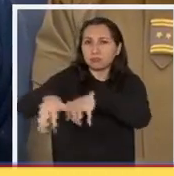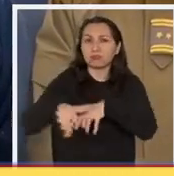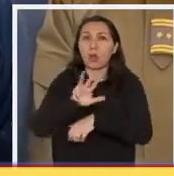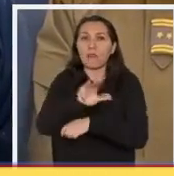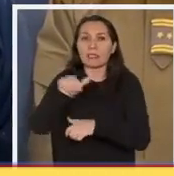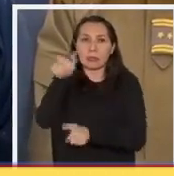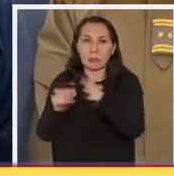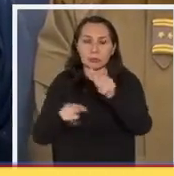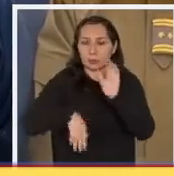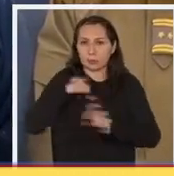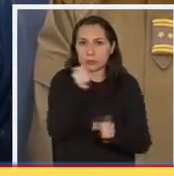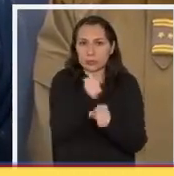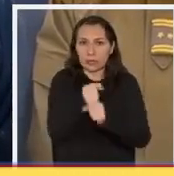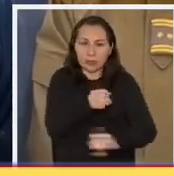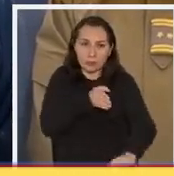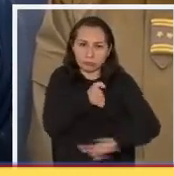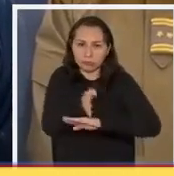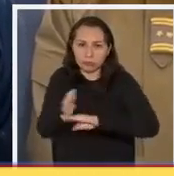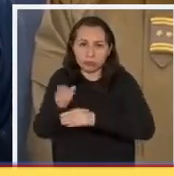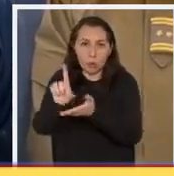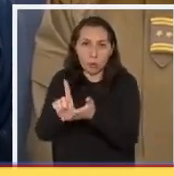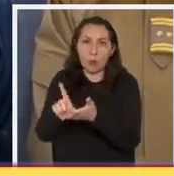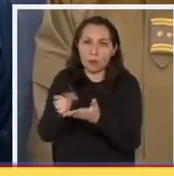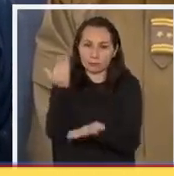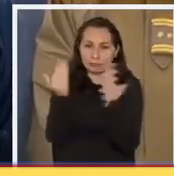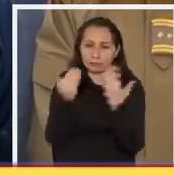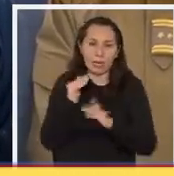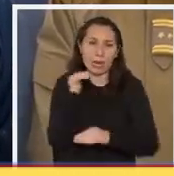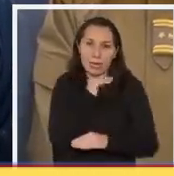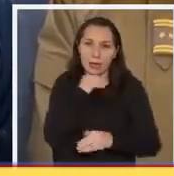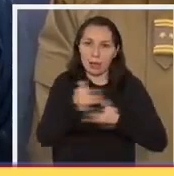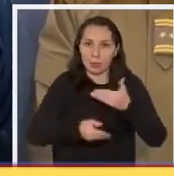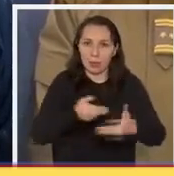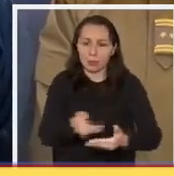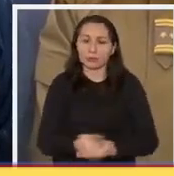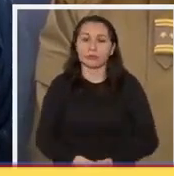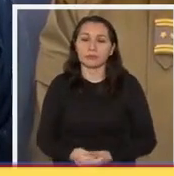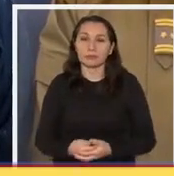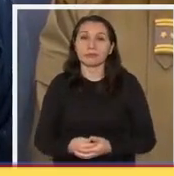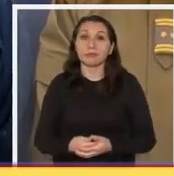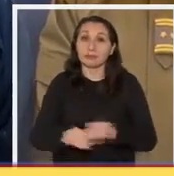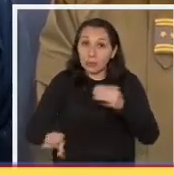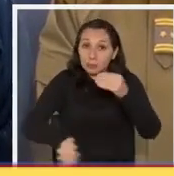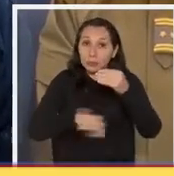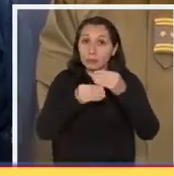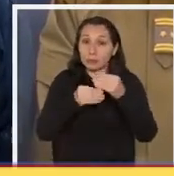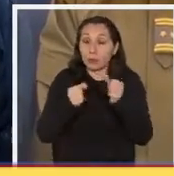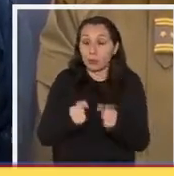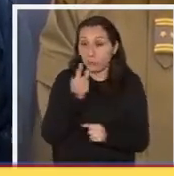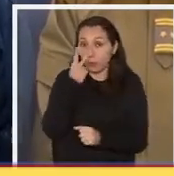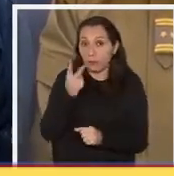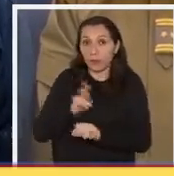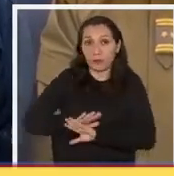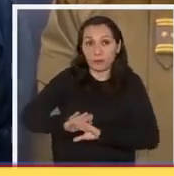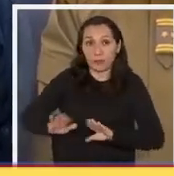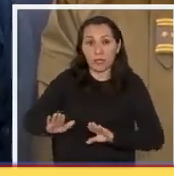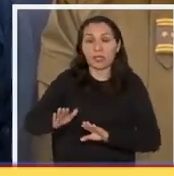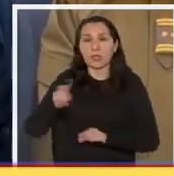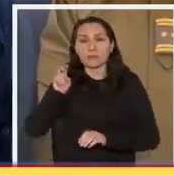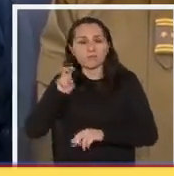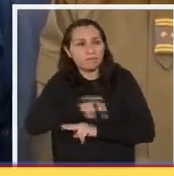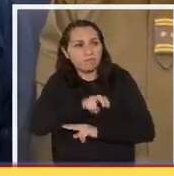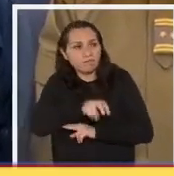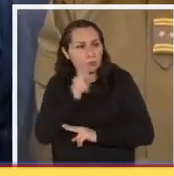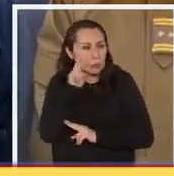96 personas trabajando en terreno para poder sacar esto adelante. Además... Como pueden ver, finalizamos un